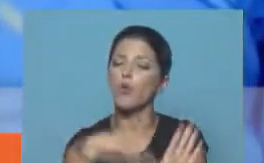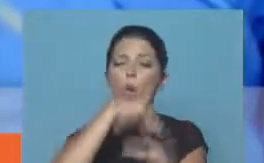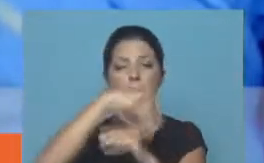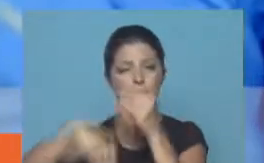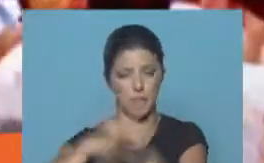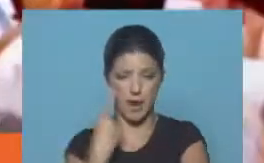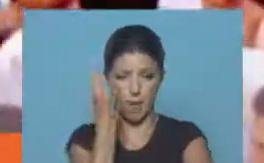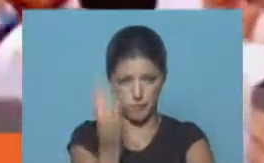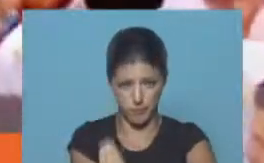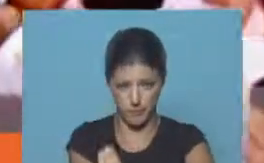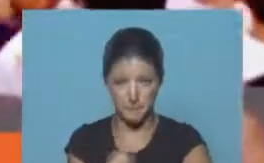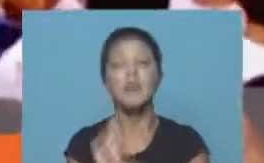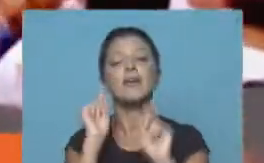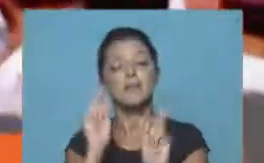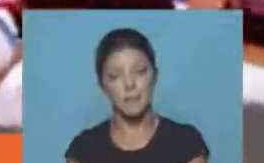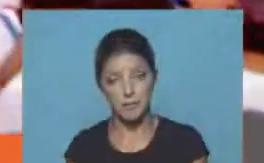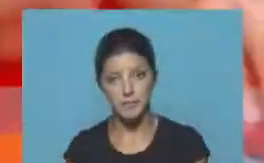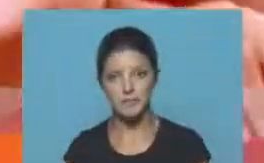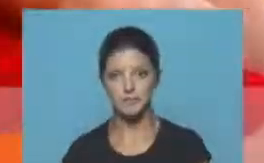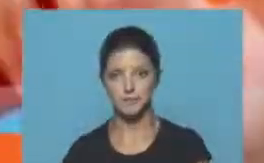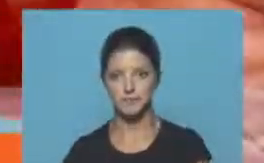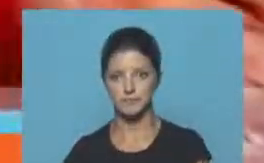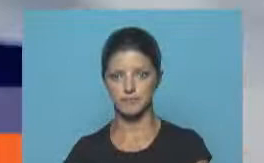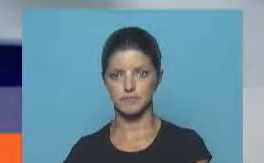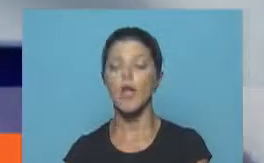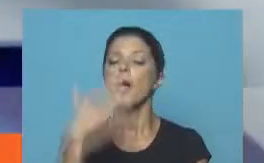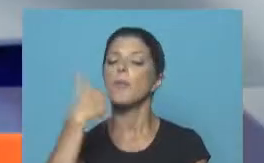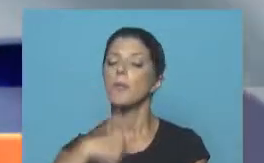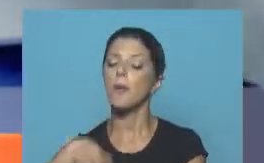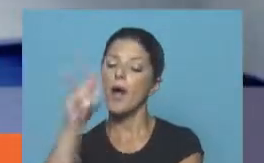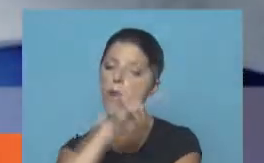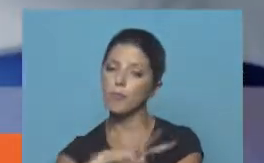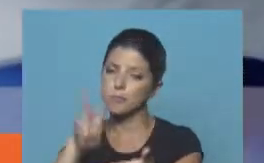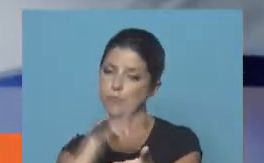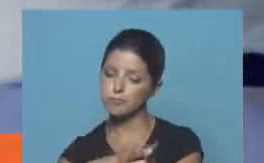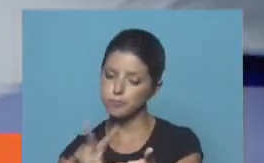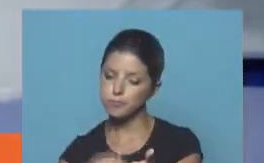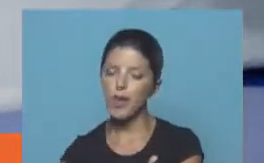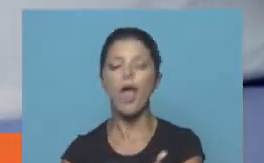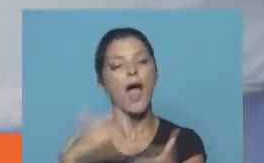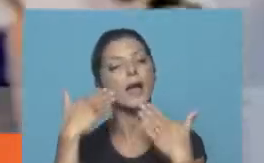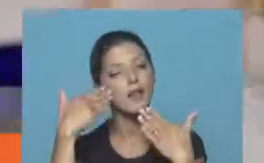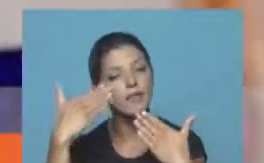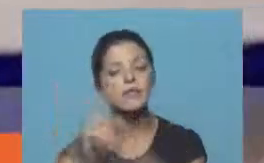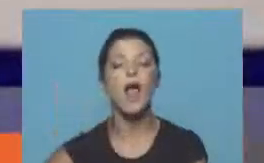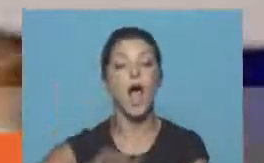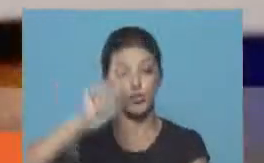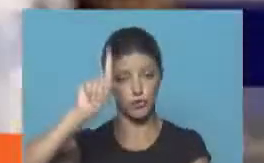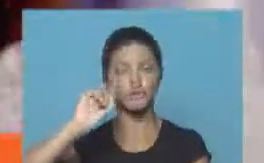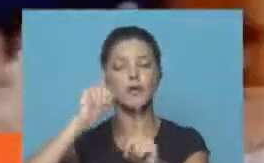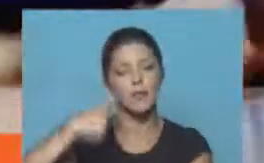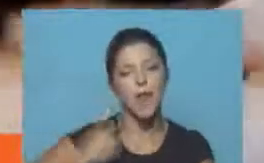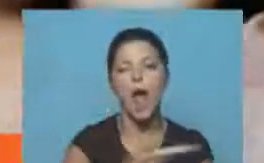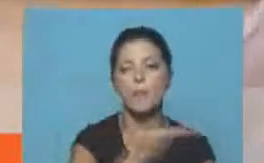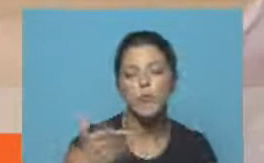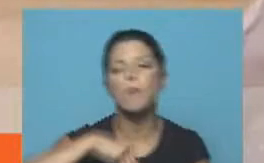nicaragüenses y dar lectura a este mensaje de agradecimiento a Dios y al pueblo